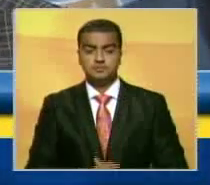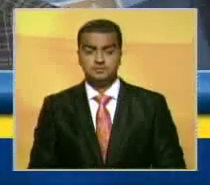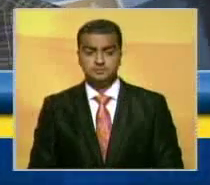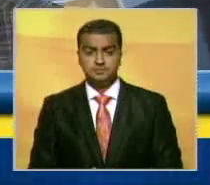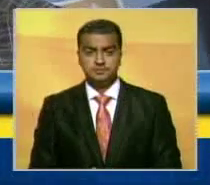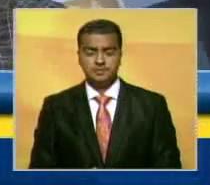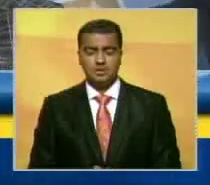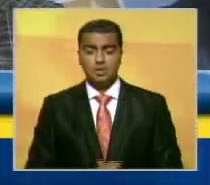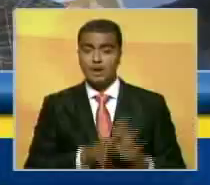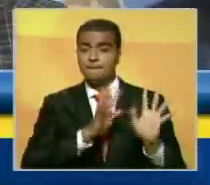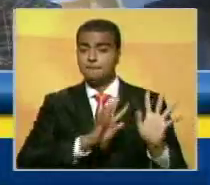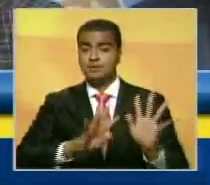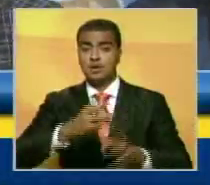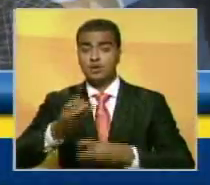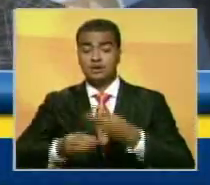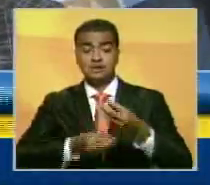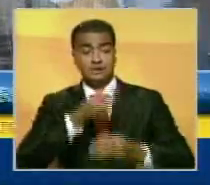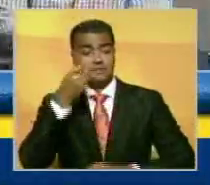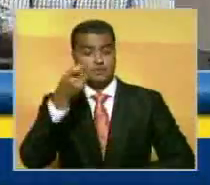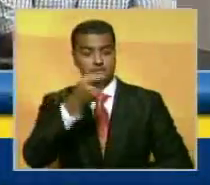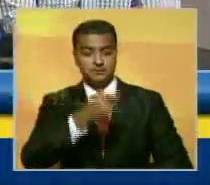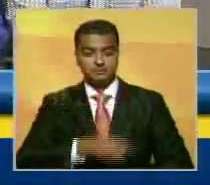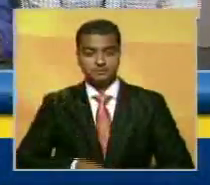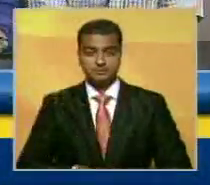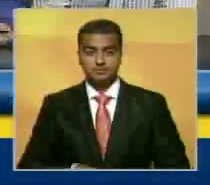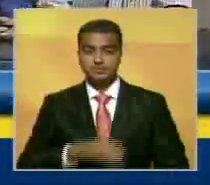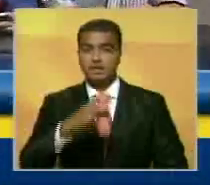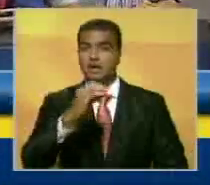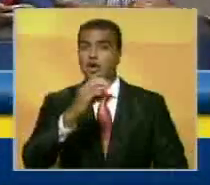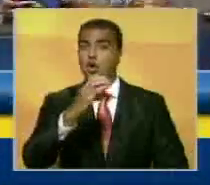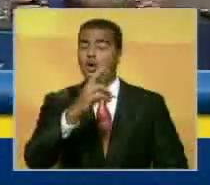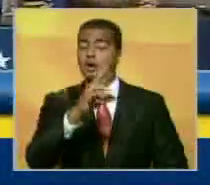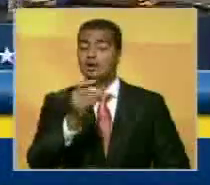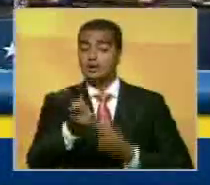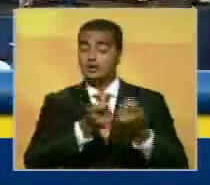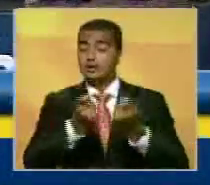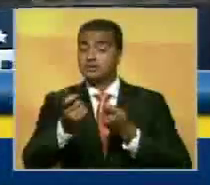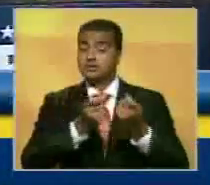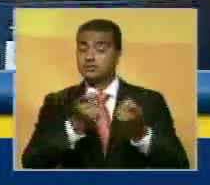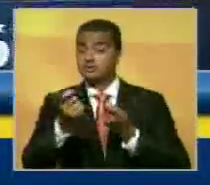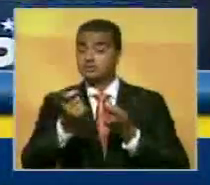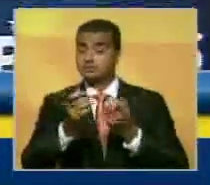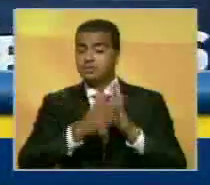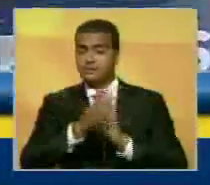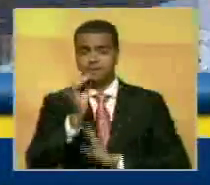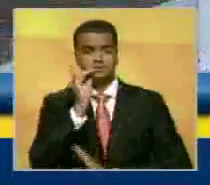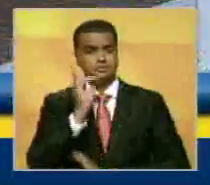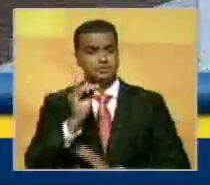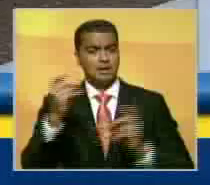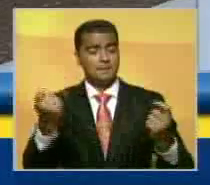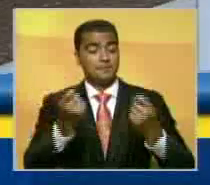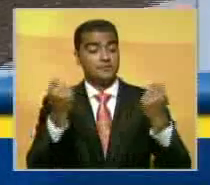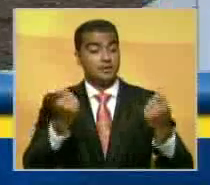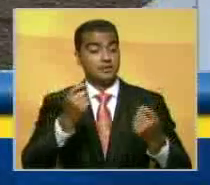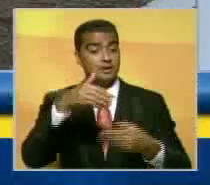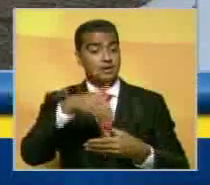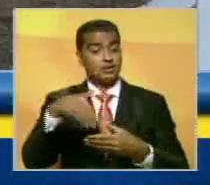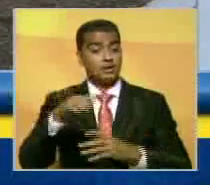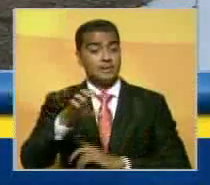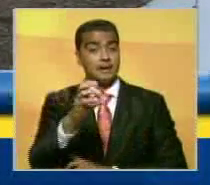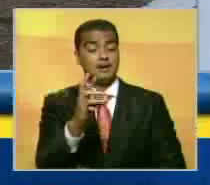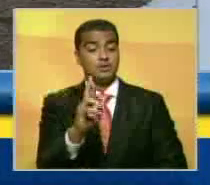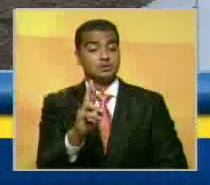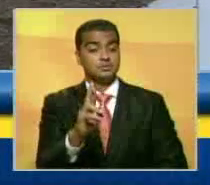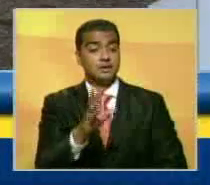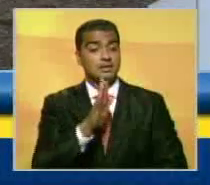la movilización organizada del pueblo. Carlos Ocariz, coordinador del comando de campaña, denunció que la propaganda electoral de Enrique